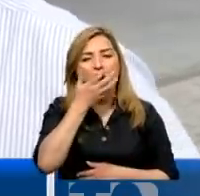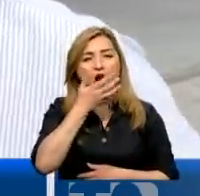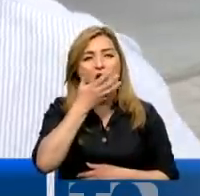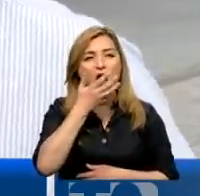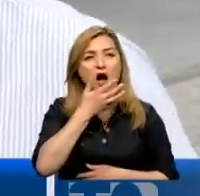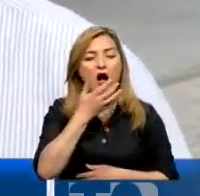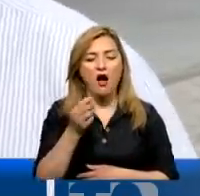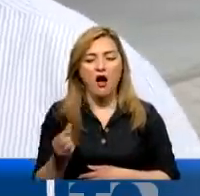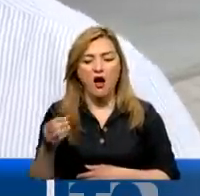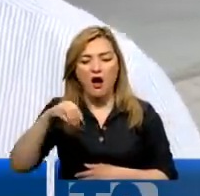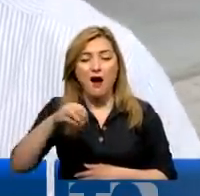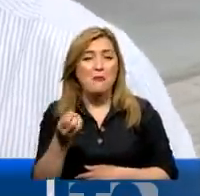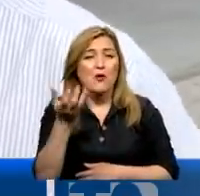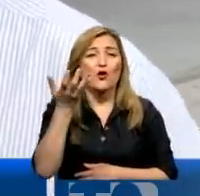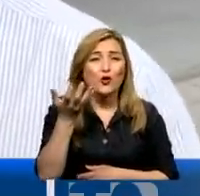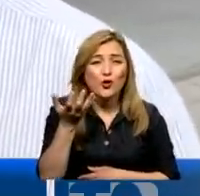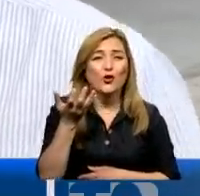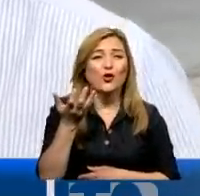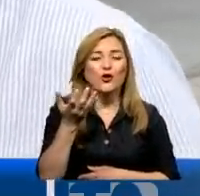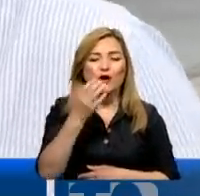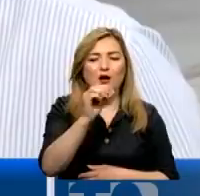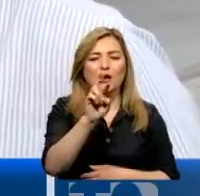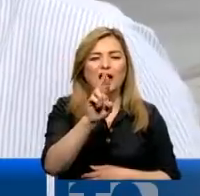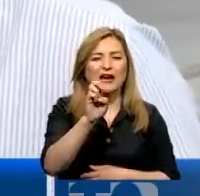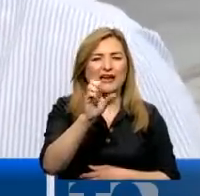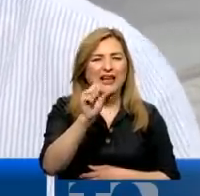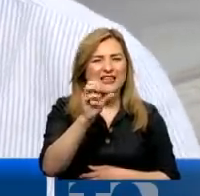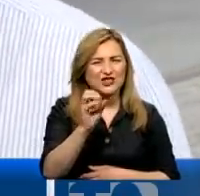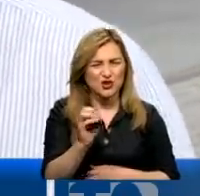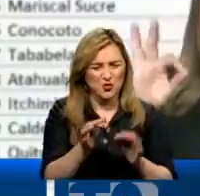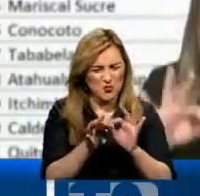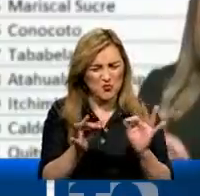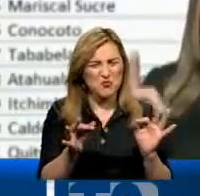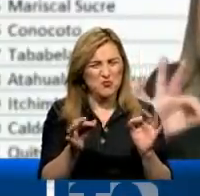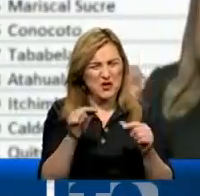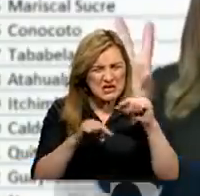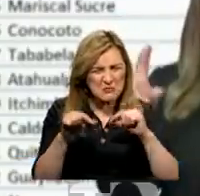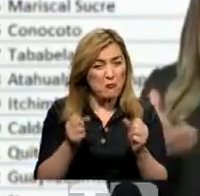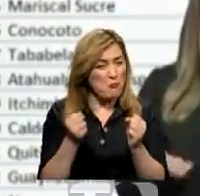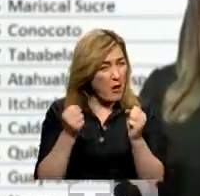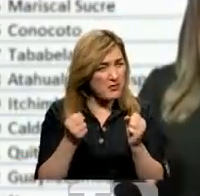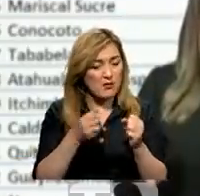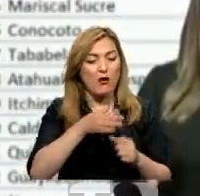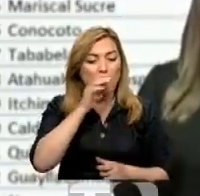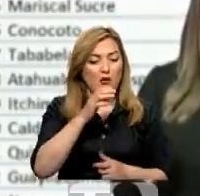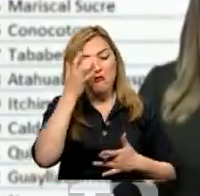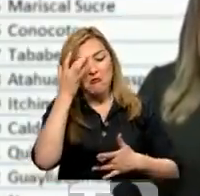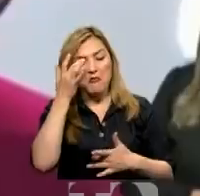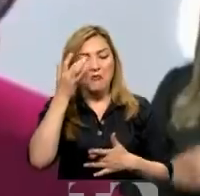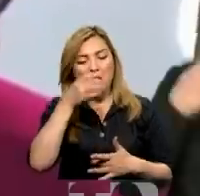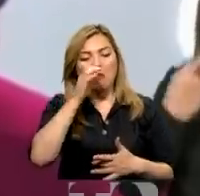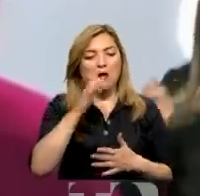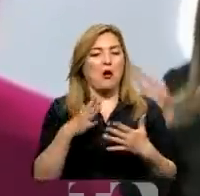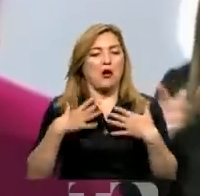tomar cloro, por tomar creso, hay pacientes que han venido que han tomado creso, por ejemplo. En una sesión ordinaria del Consejo Metropolitano,